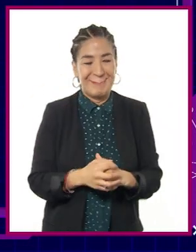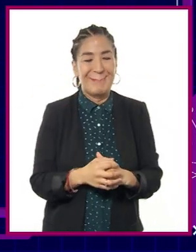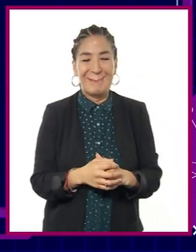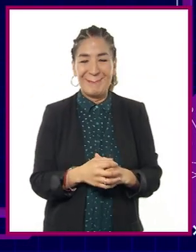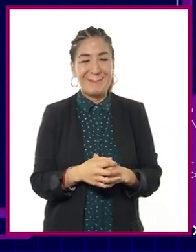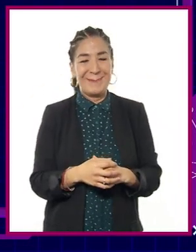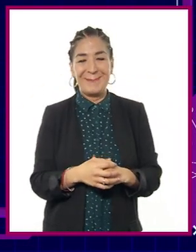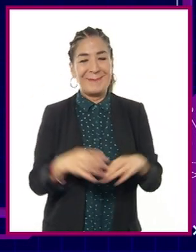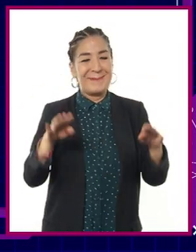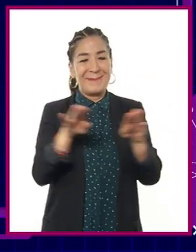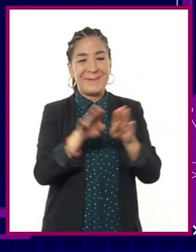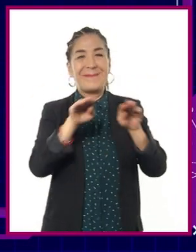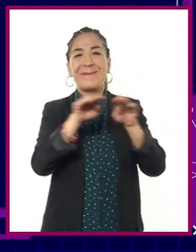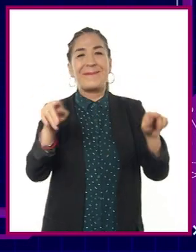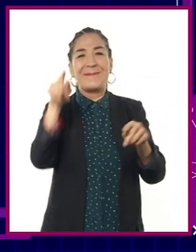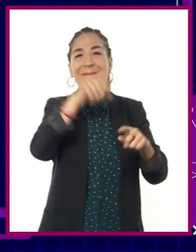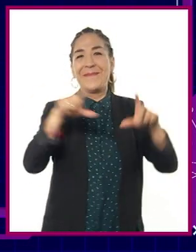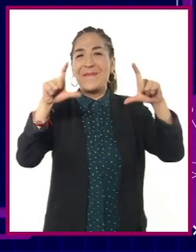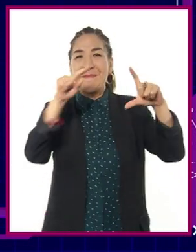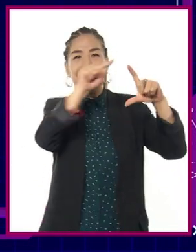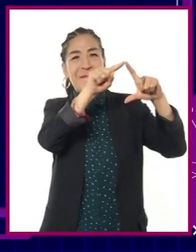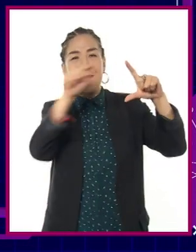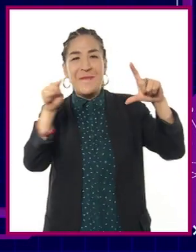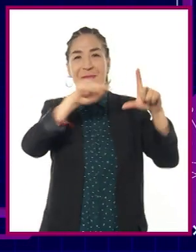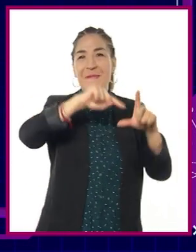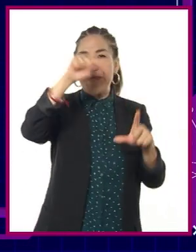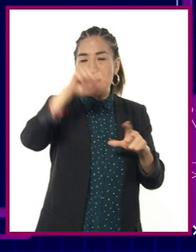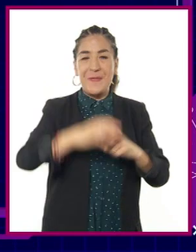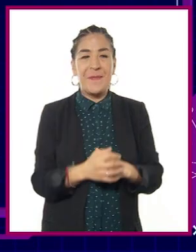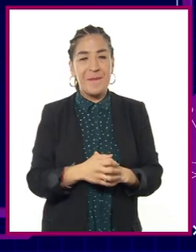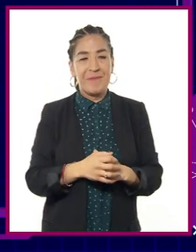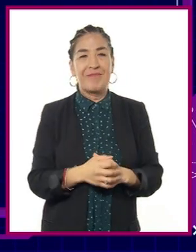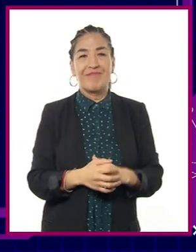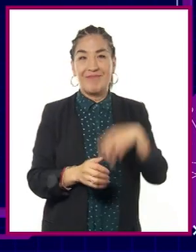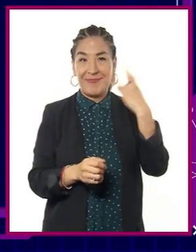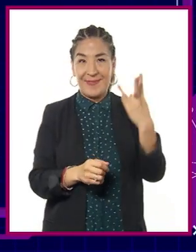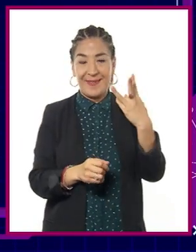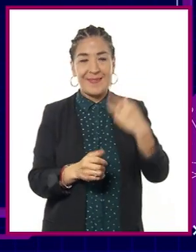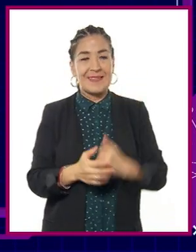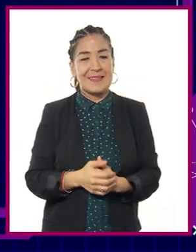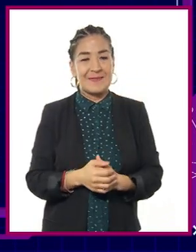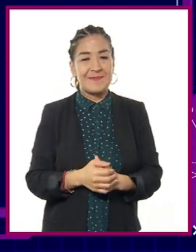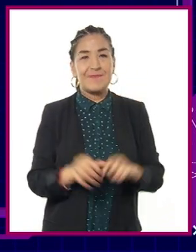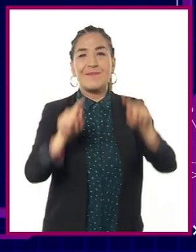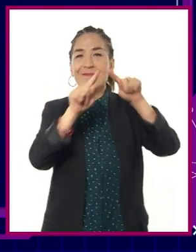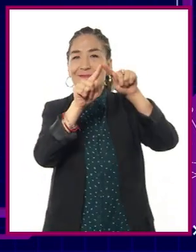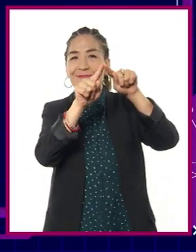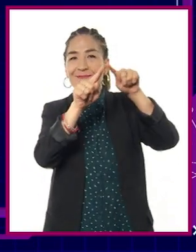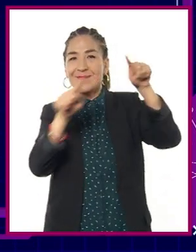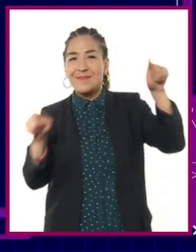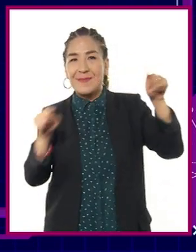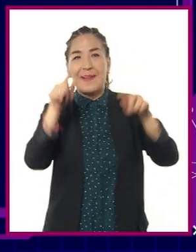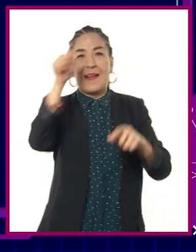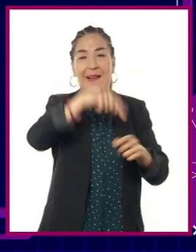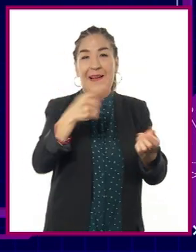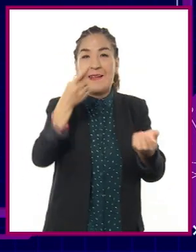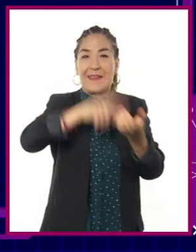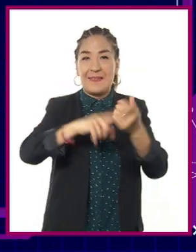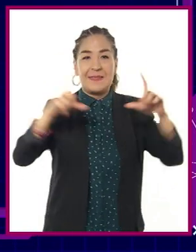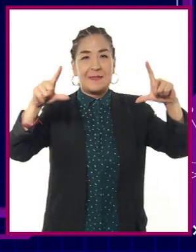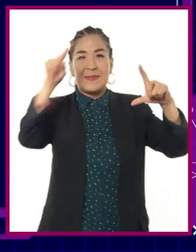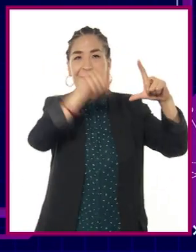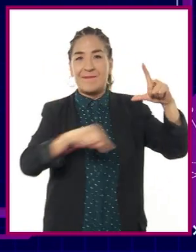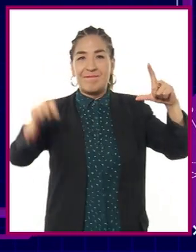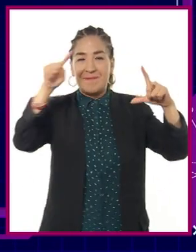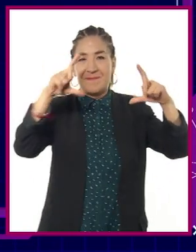una cuerda de la circunferencia? 3. la diagonal de un polígono